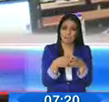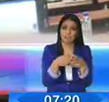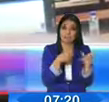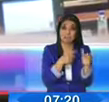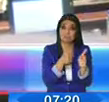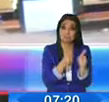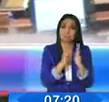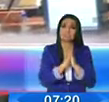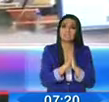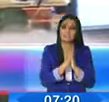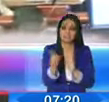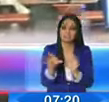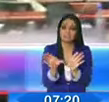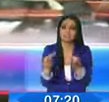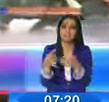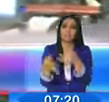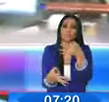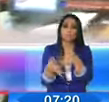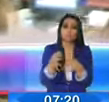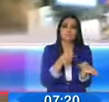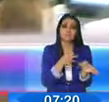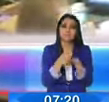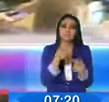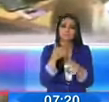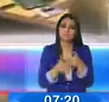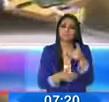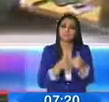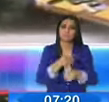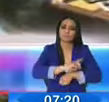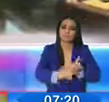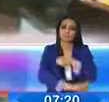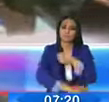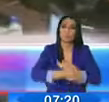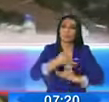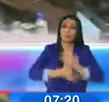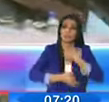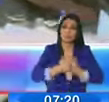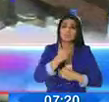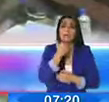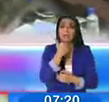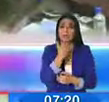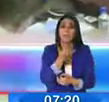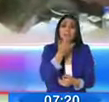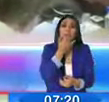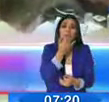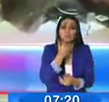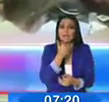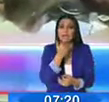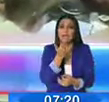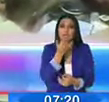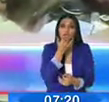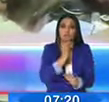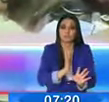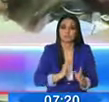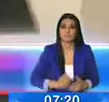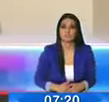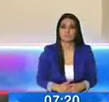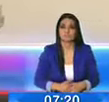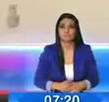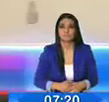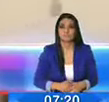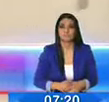comisión de justicia tendrá que explicar sobre los procesos de extensión de jueces que habrían incurrido en el llamado error inexcusable